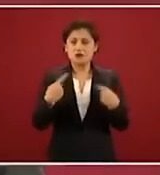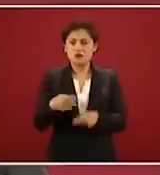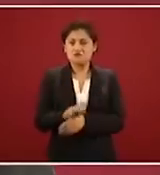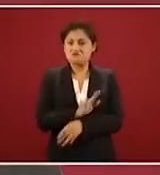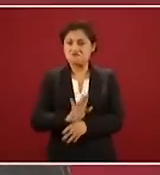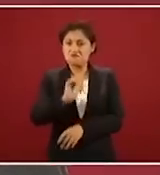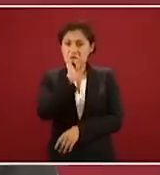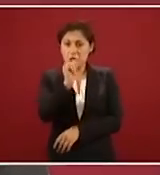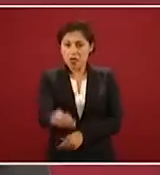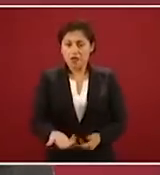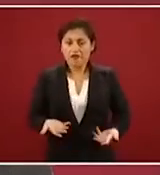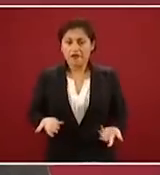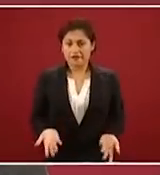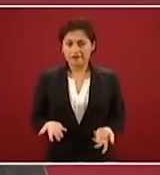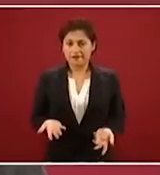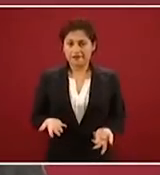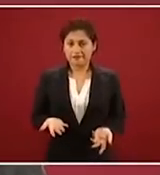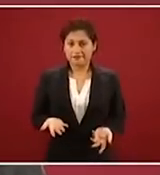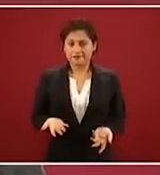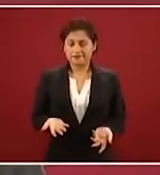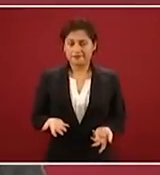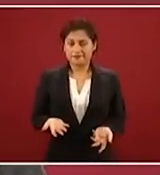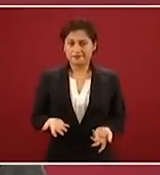Al contrario, nos perjudicamos.